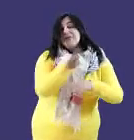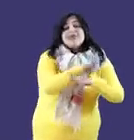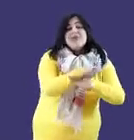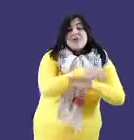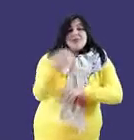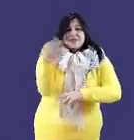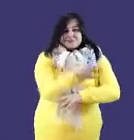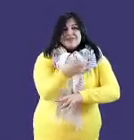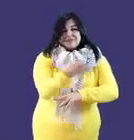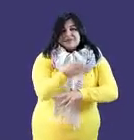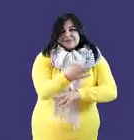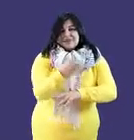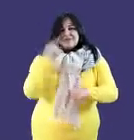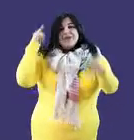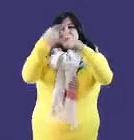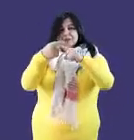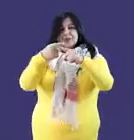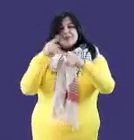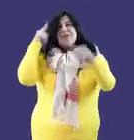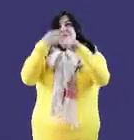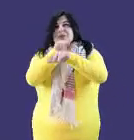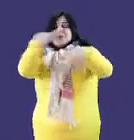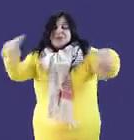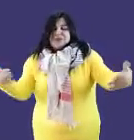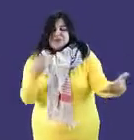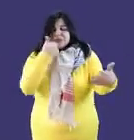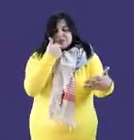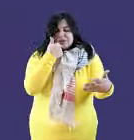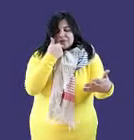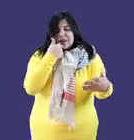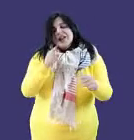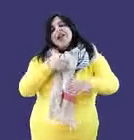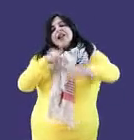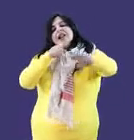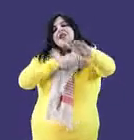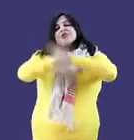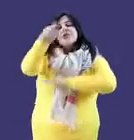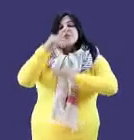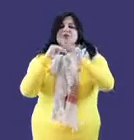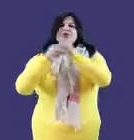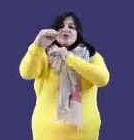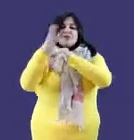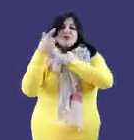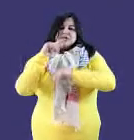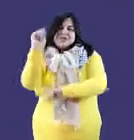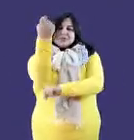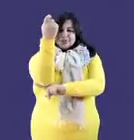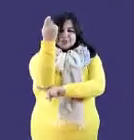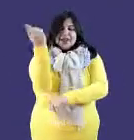Salvaguardar el medio ambiente. Este es el principio para llevar a un buen término el desarrollo sostenible. Es el